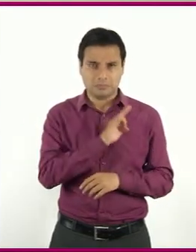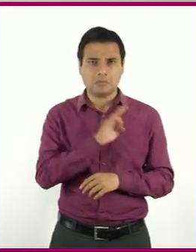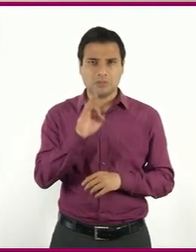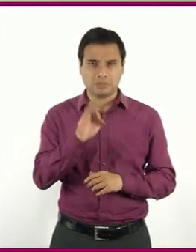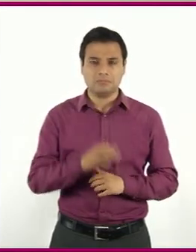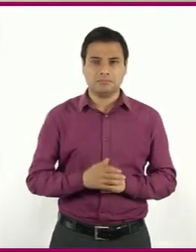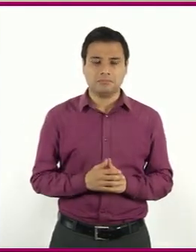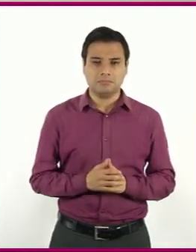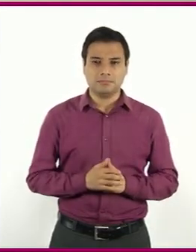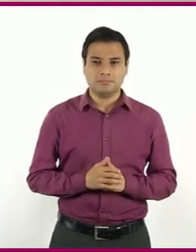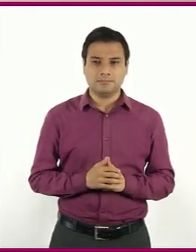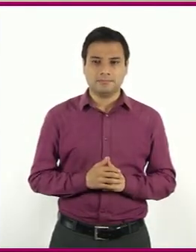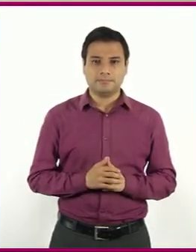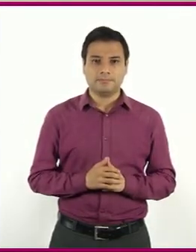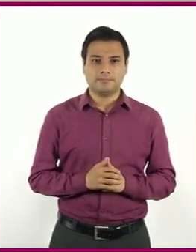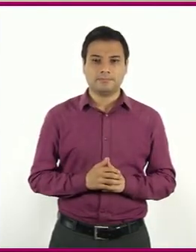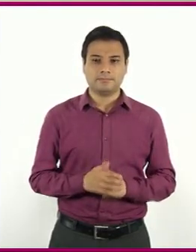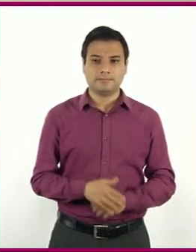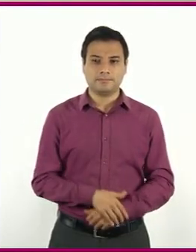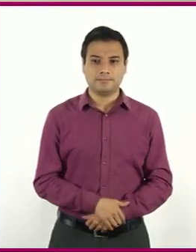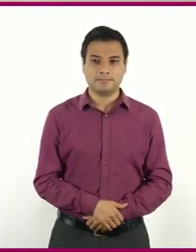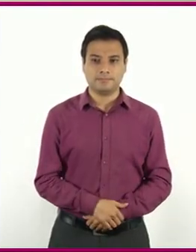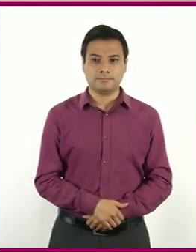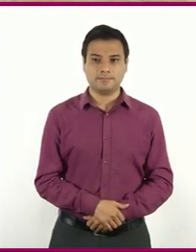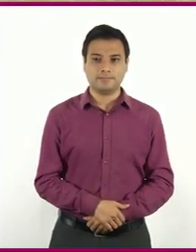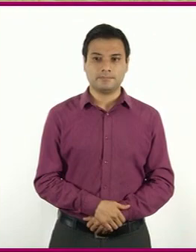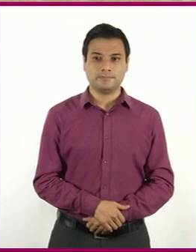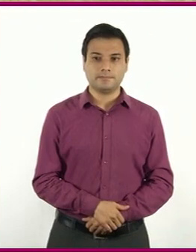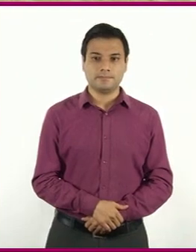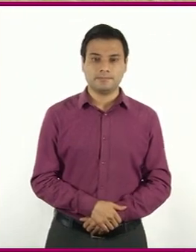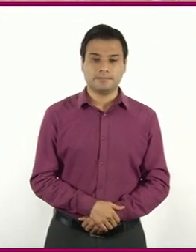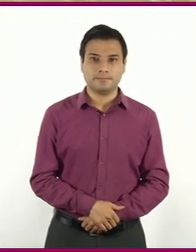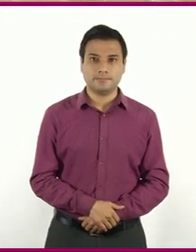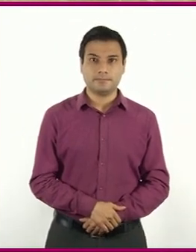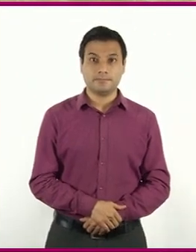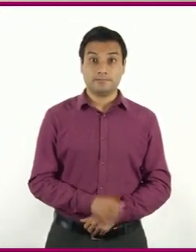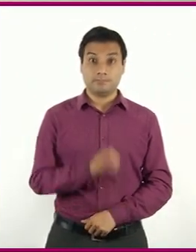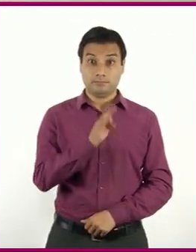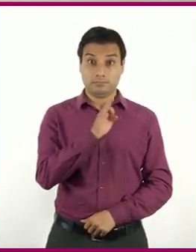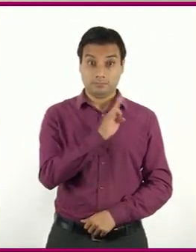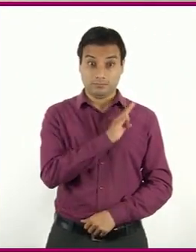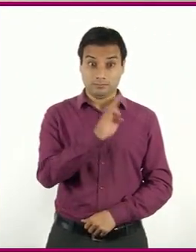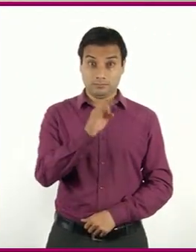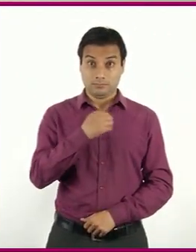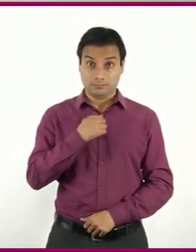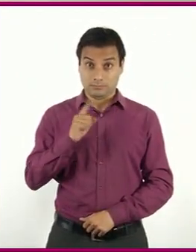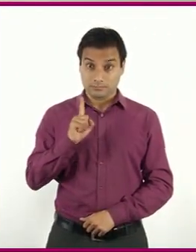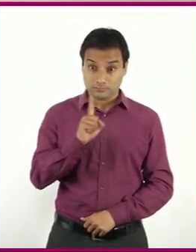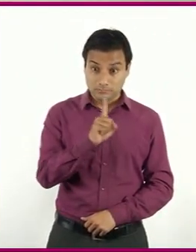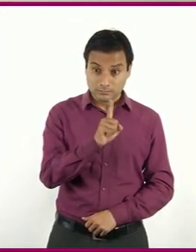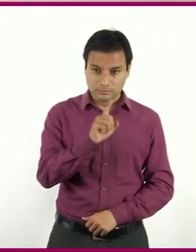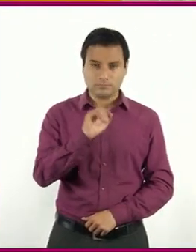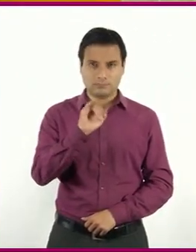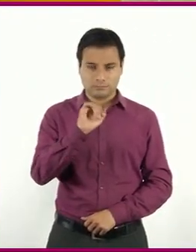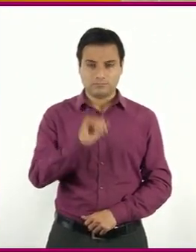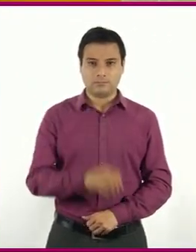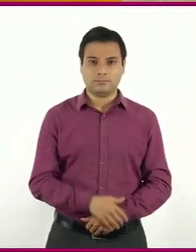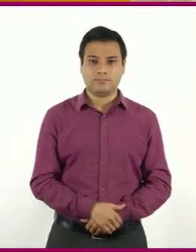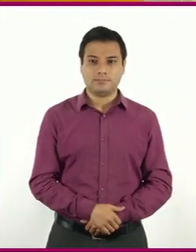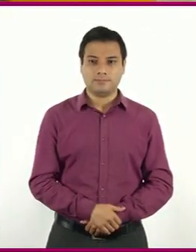maestro. ¡Ay, se me fue! Listo. ¿Nos podemos acercar más allá de esa línea donde está el maestro? Sí. Para que no